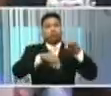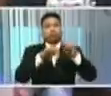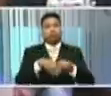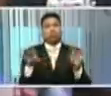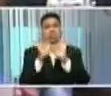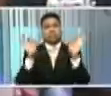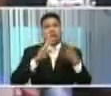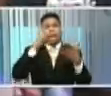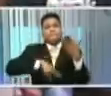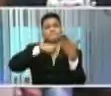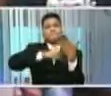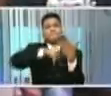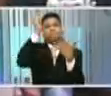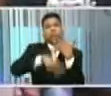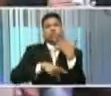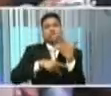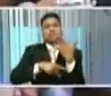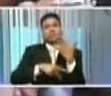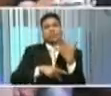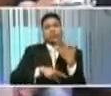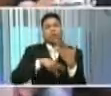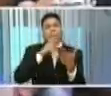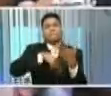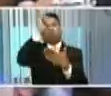el proyecto social de la revolución.